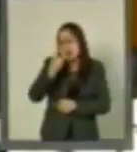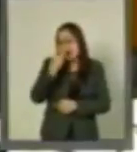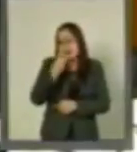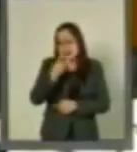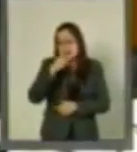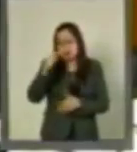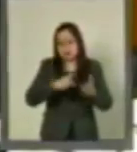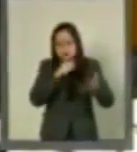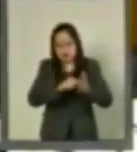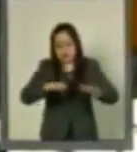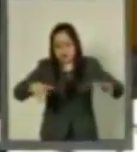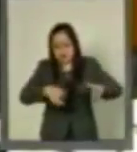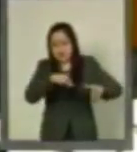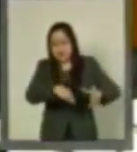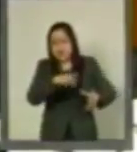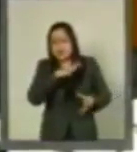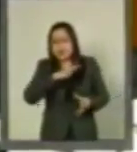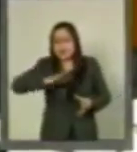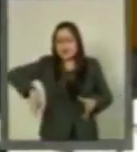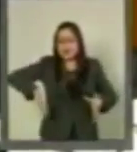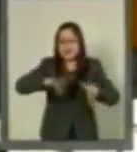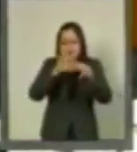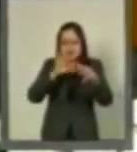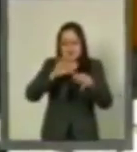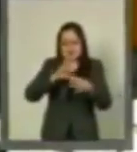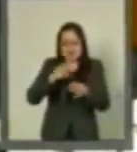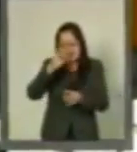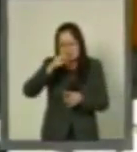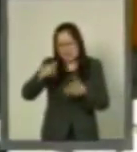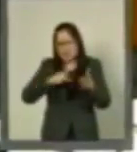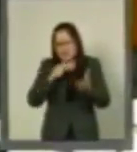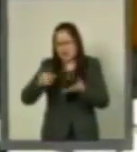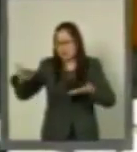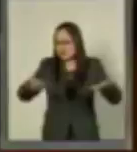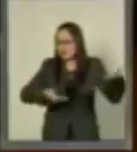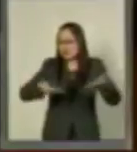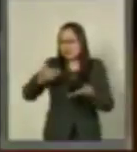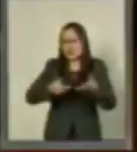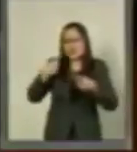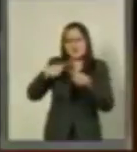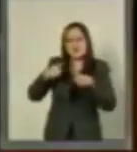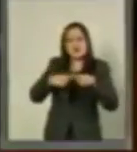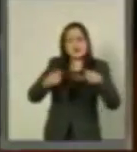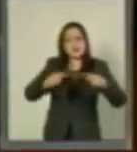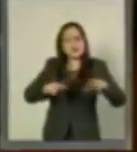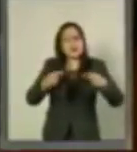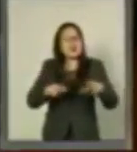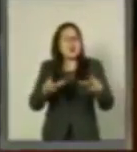esos lugares que usted refiere, que reciben a los que